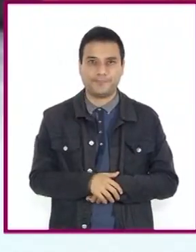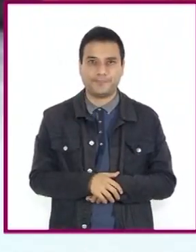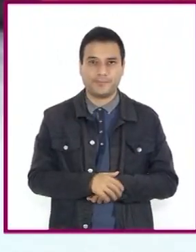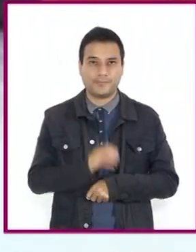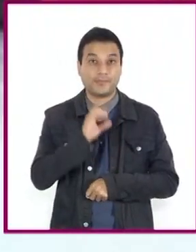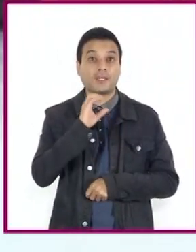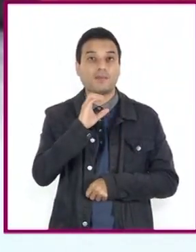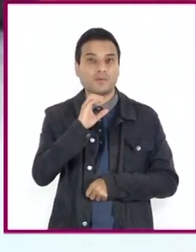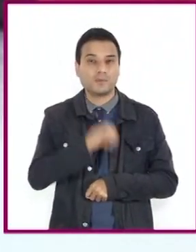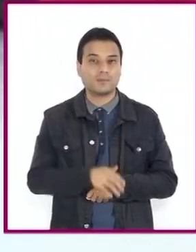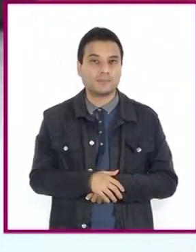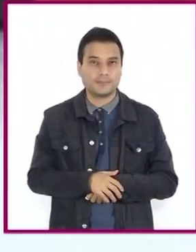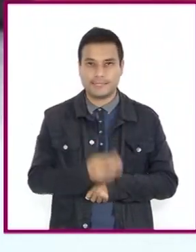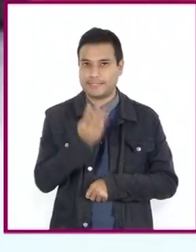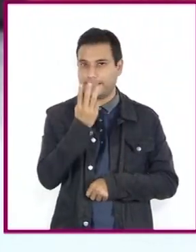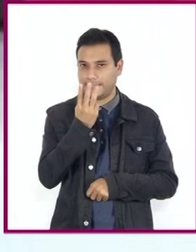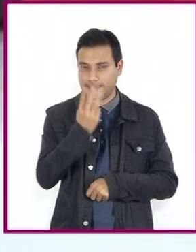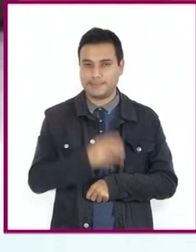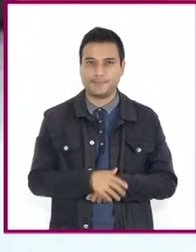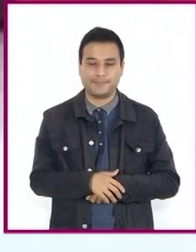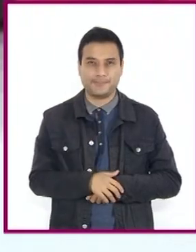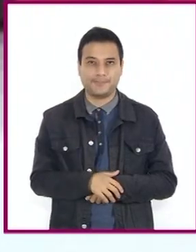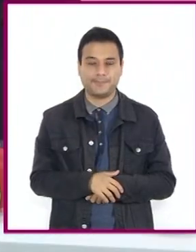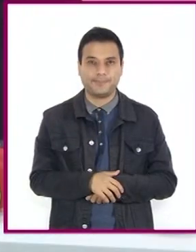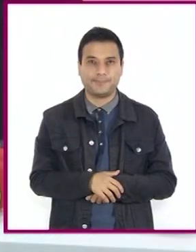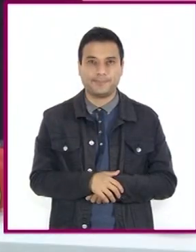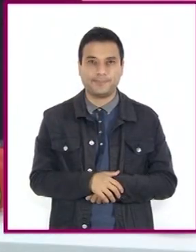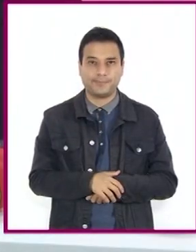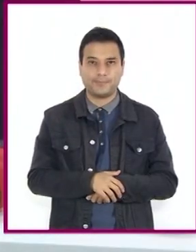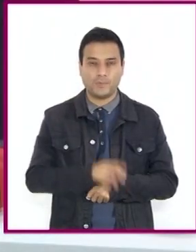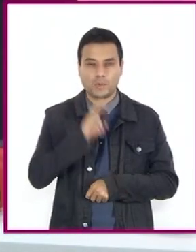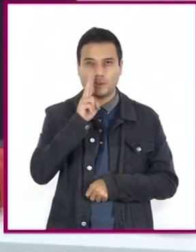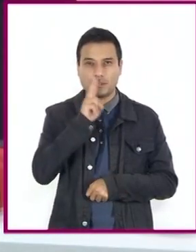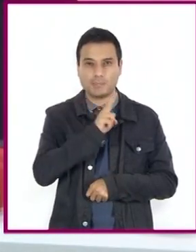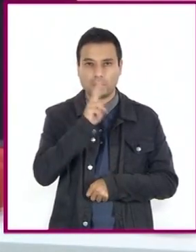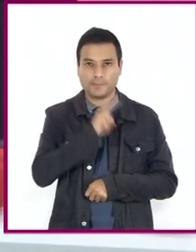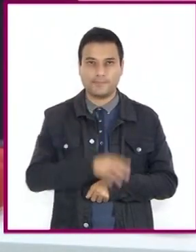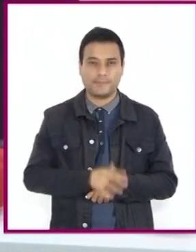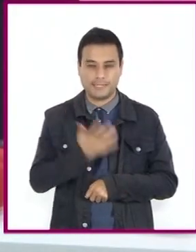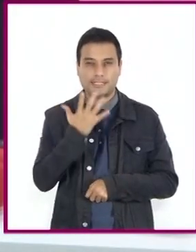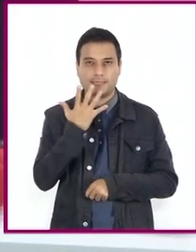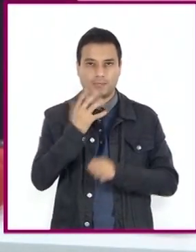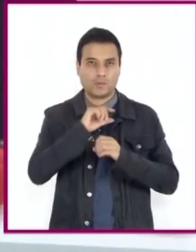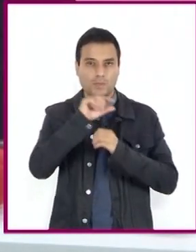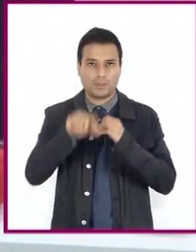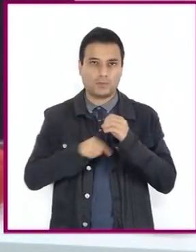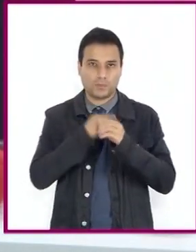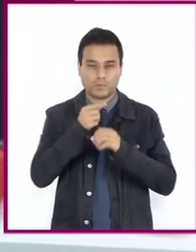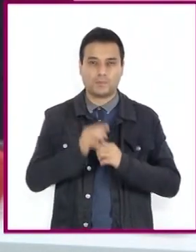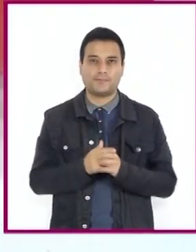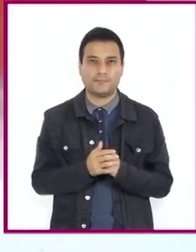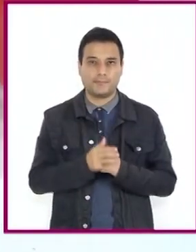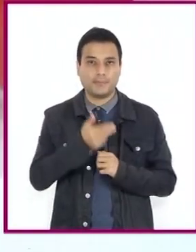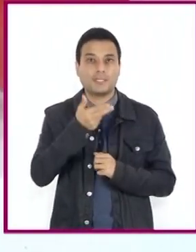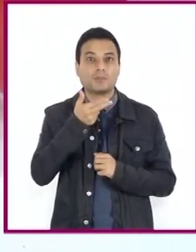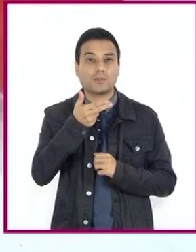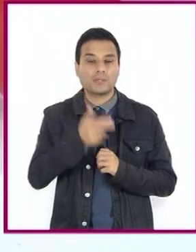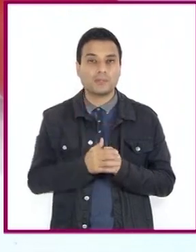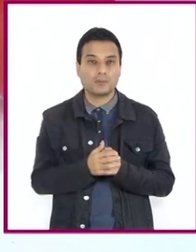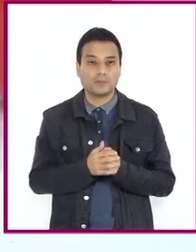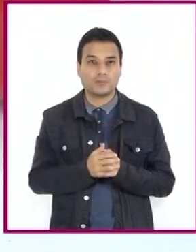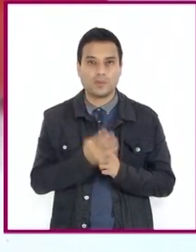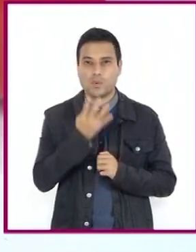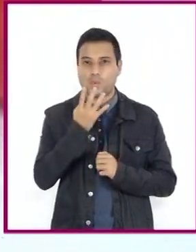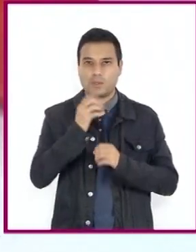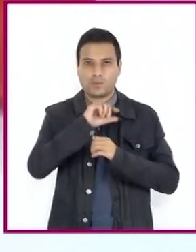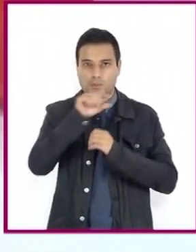Carbono, 3 átomos. Oxígeno, 5 átomos. Hidrógeno,